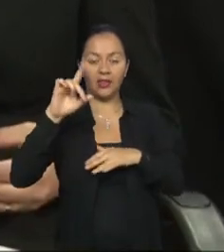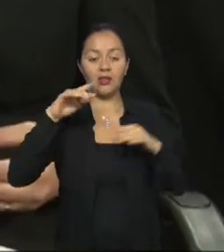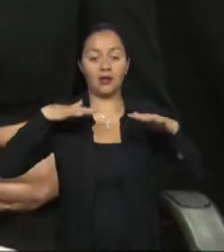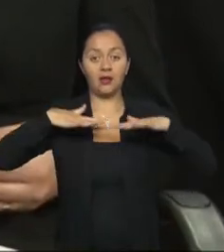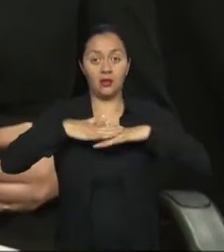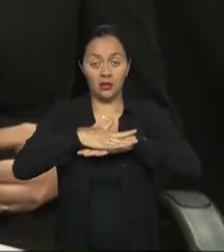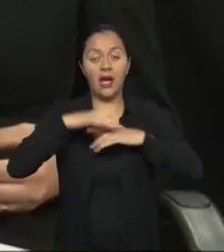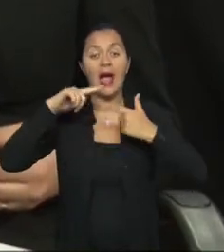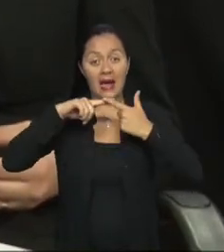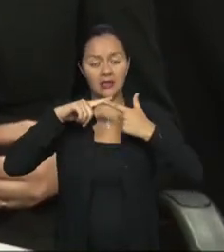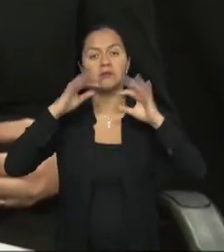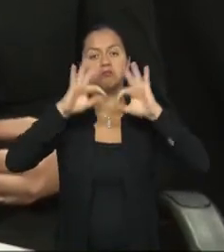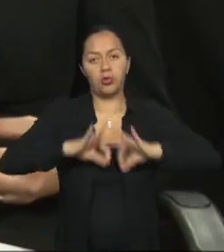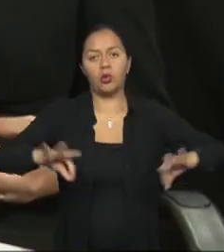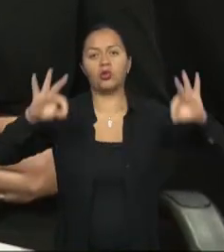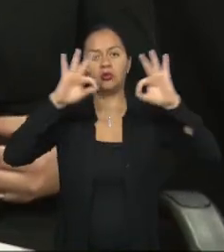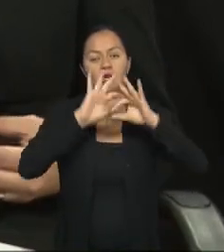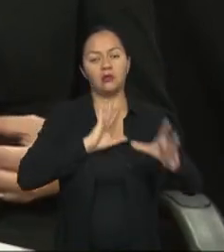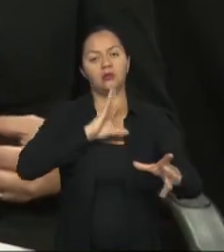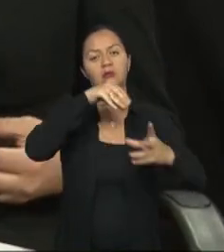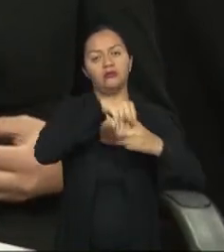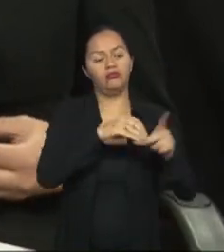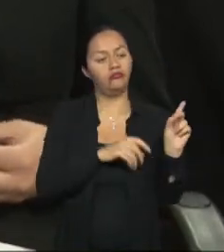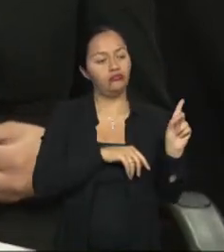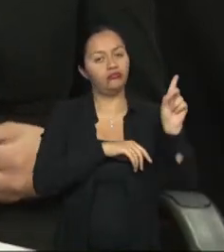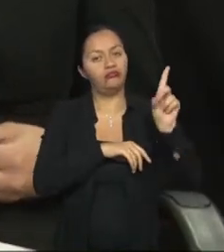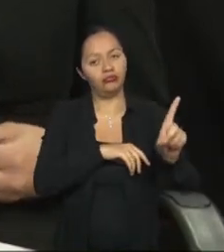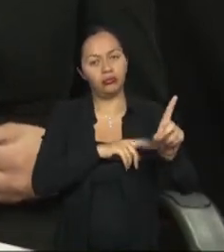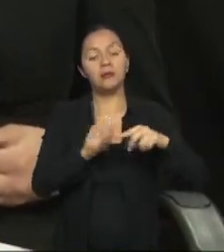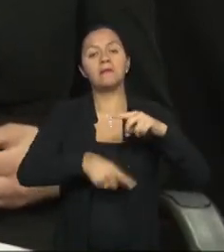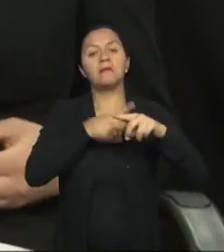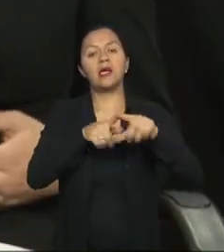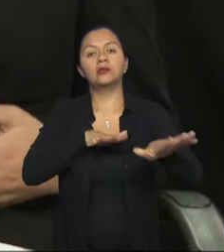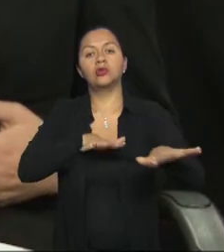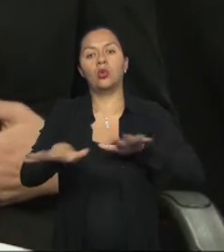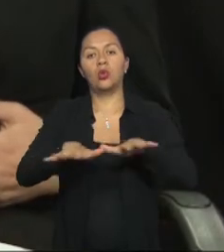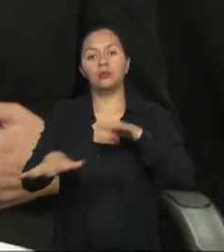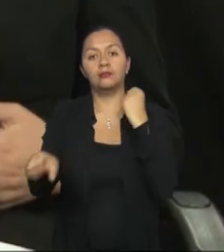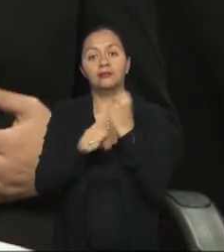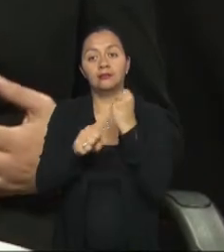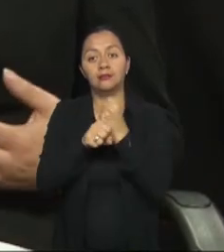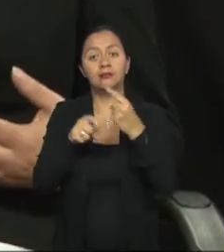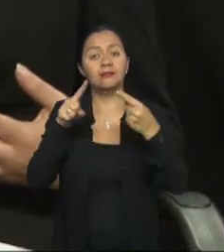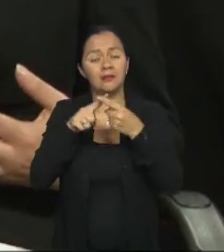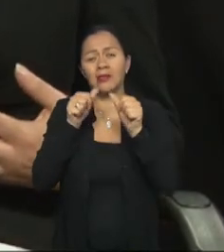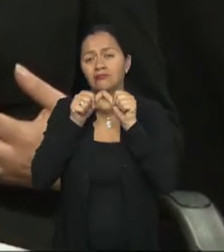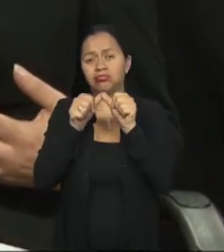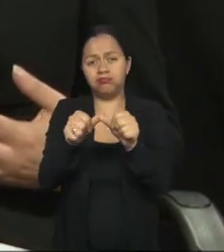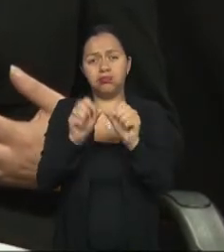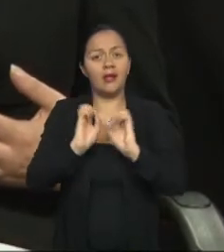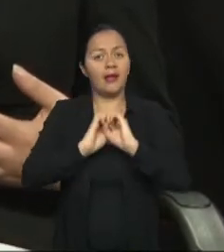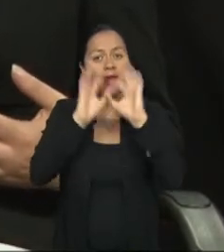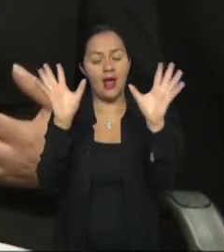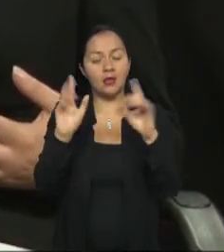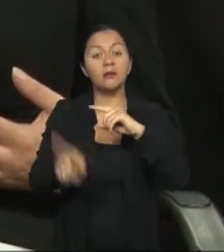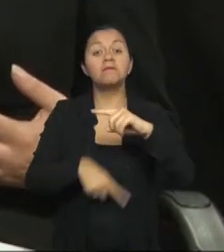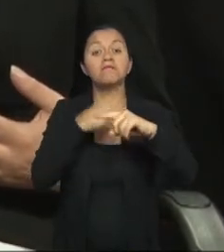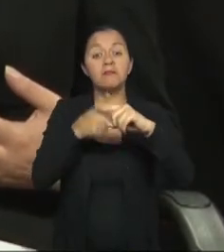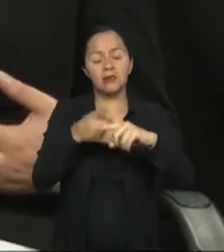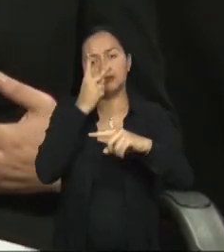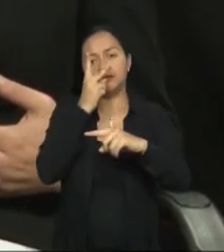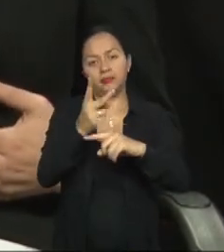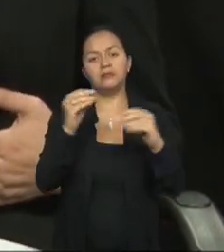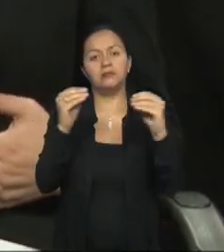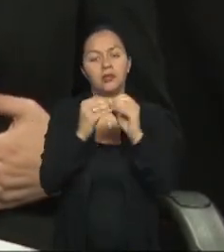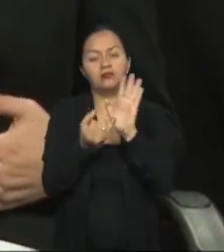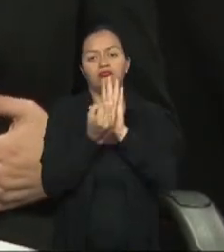importante que va a estar presente, que están en coordinación constante y que van a ser también